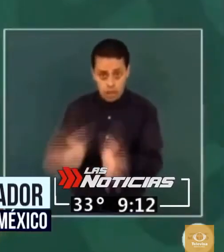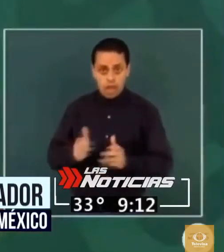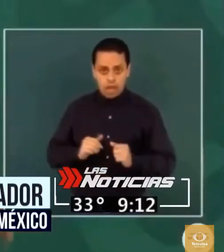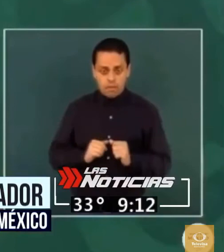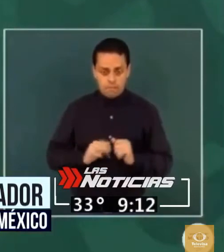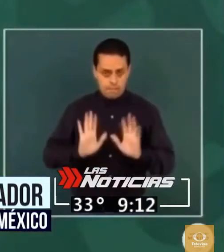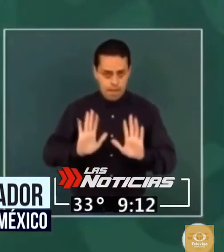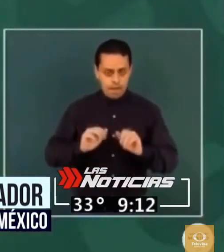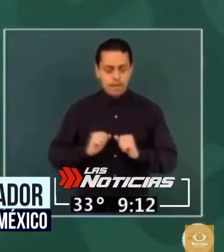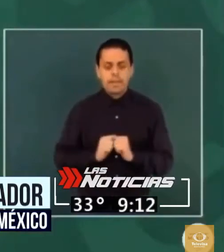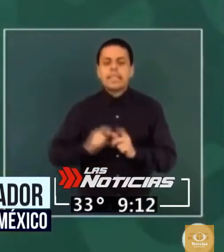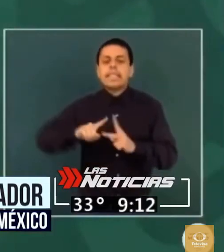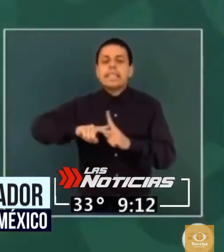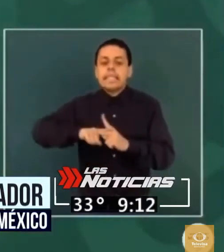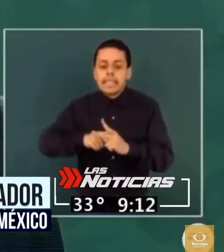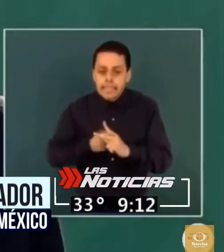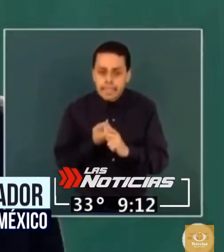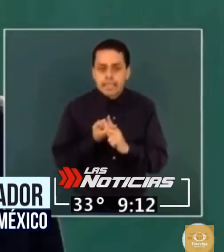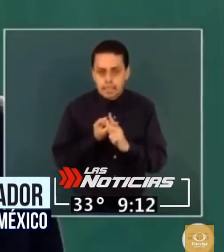se inicien